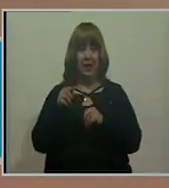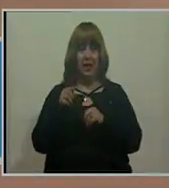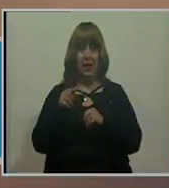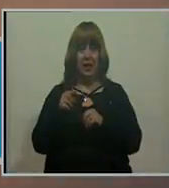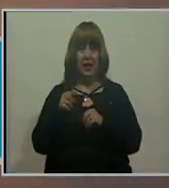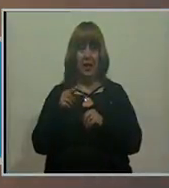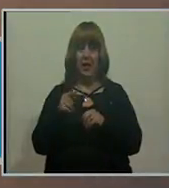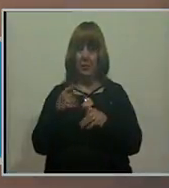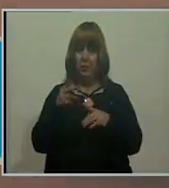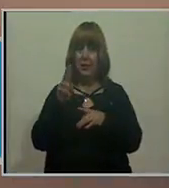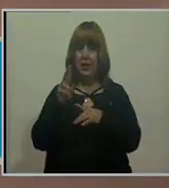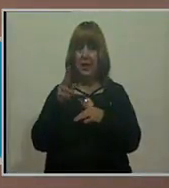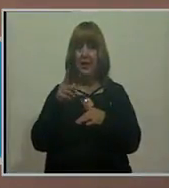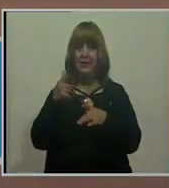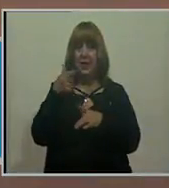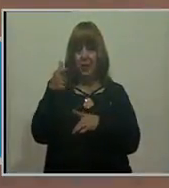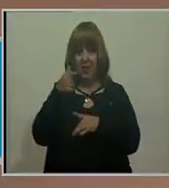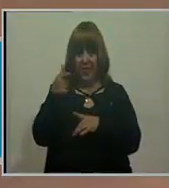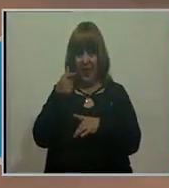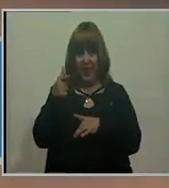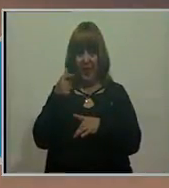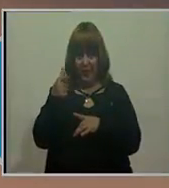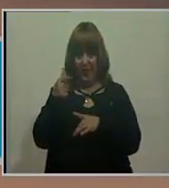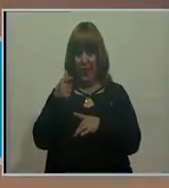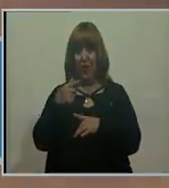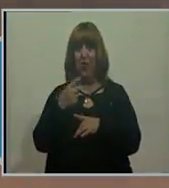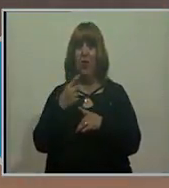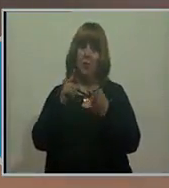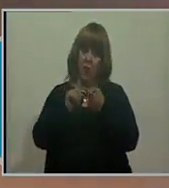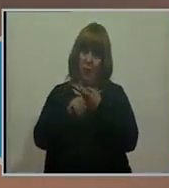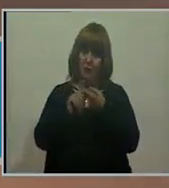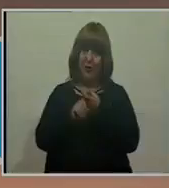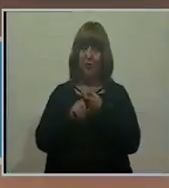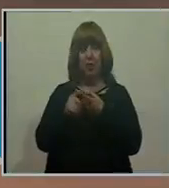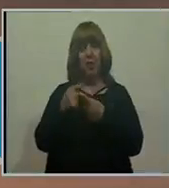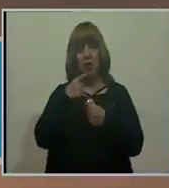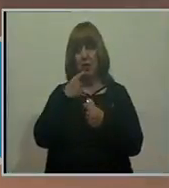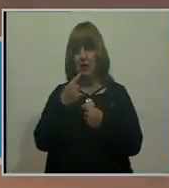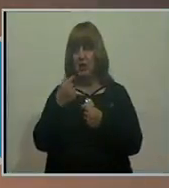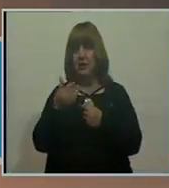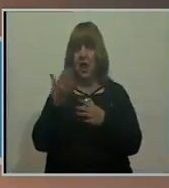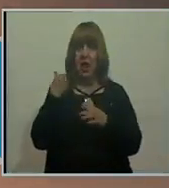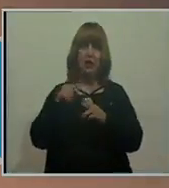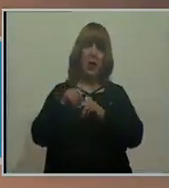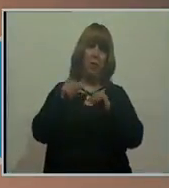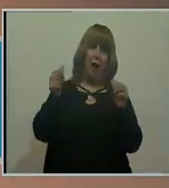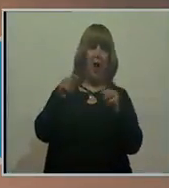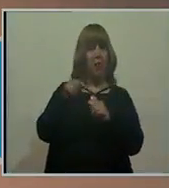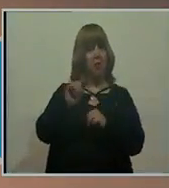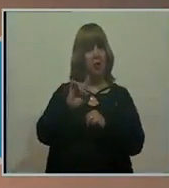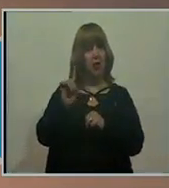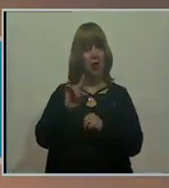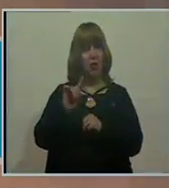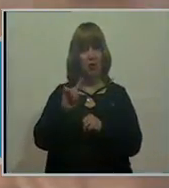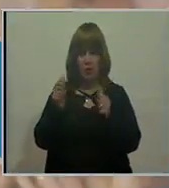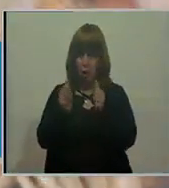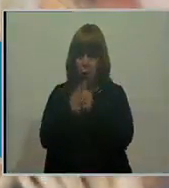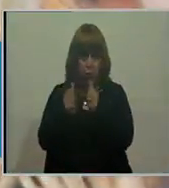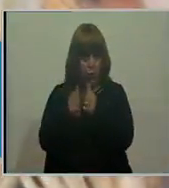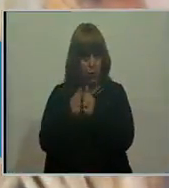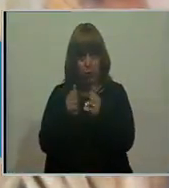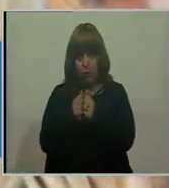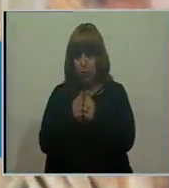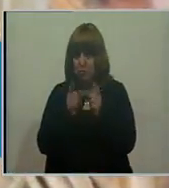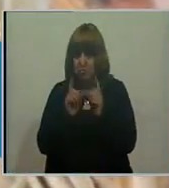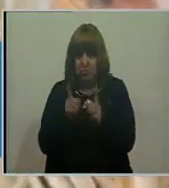del 2010. Ese es el video. Ella hizo la canción del Mundial del 2010, ¿te acordás? Sí. Guaca, guaca. Guaca, guaca. Y él salió campeón. Claro.